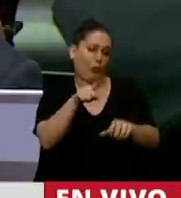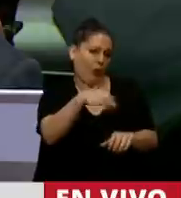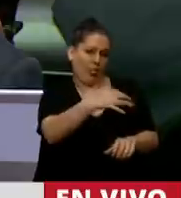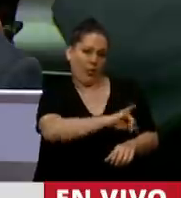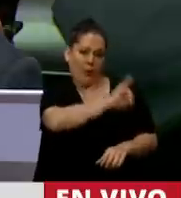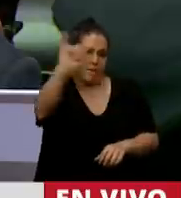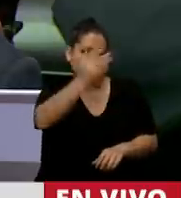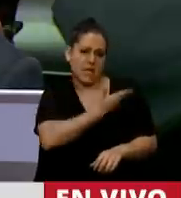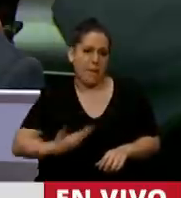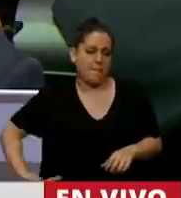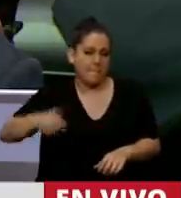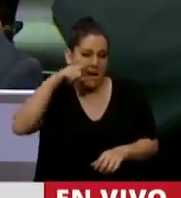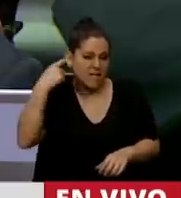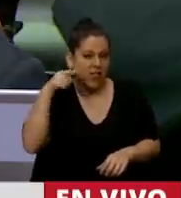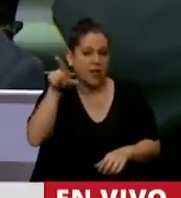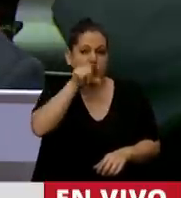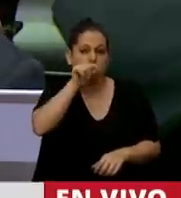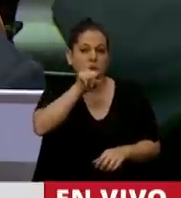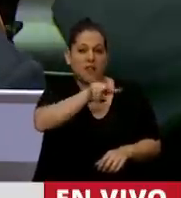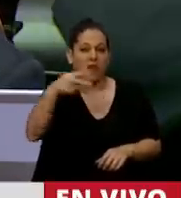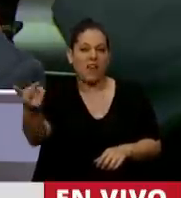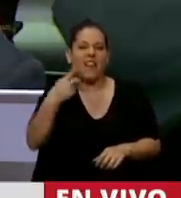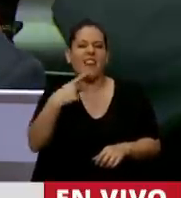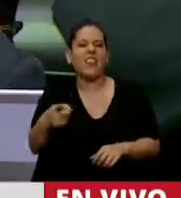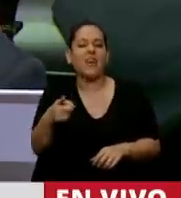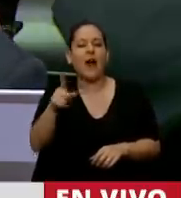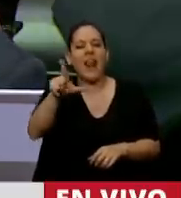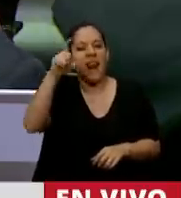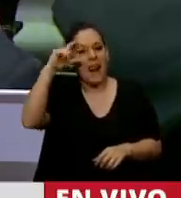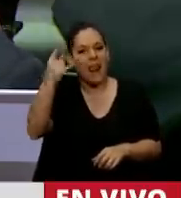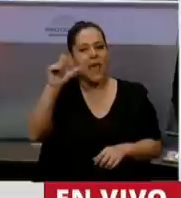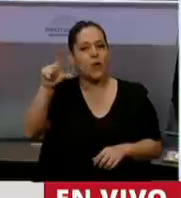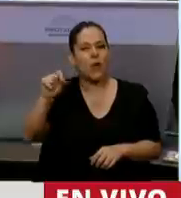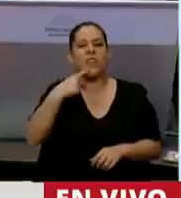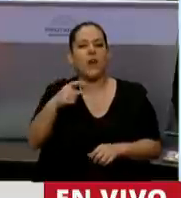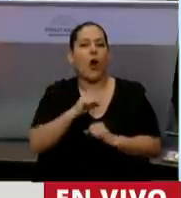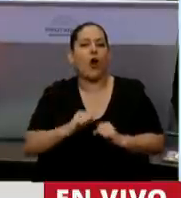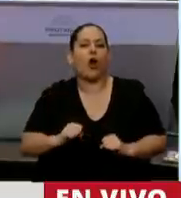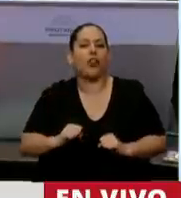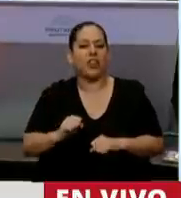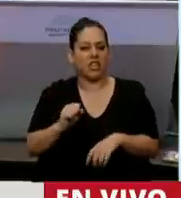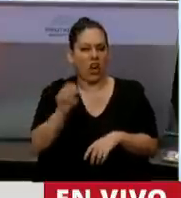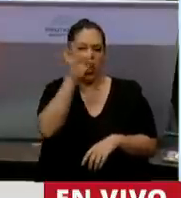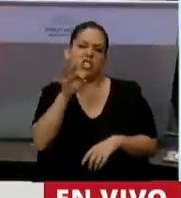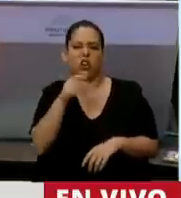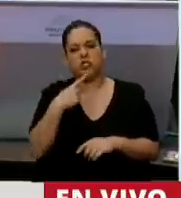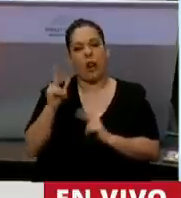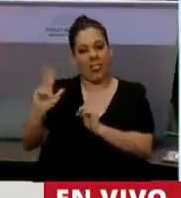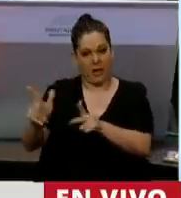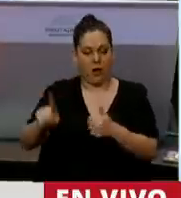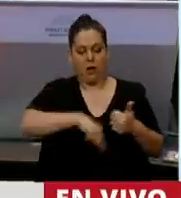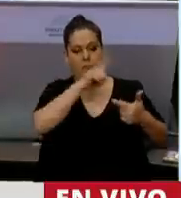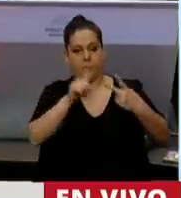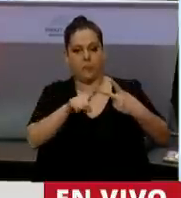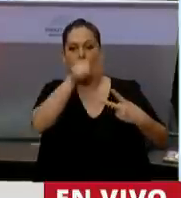presidente, que retuiteó cuando a Leuco le dijeron gordito lechoso, cuando a Jonathan Viale le pegaron una trompada y